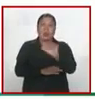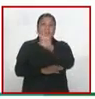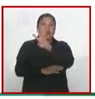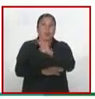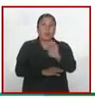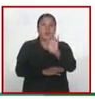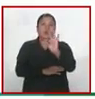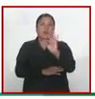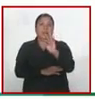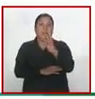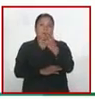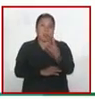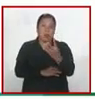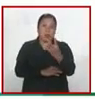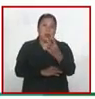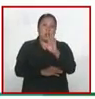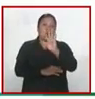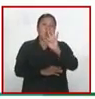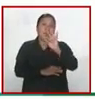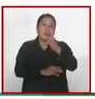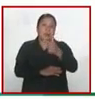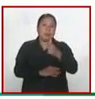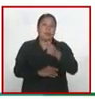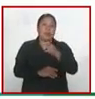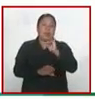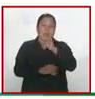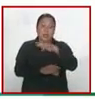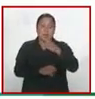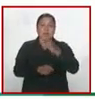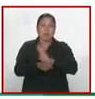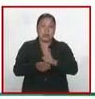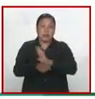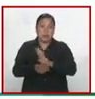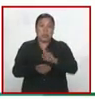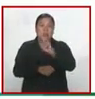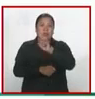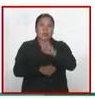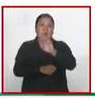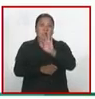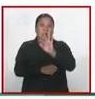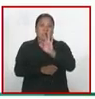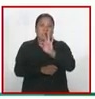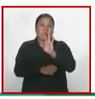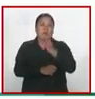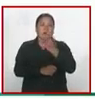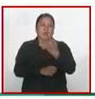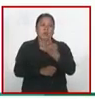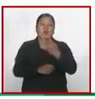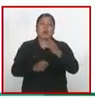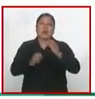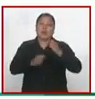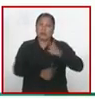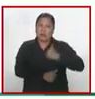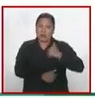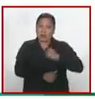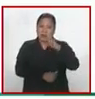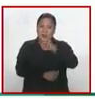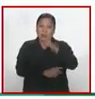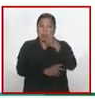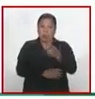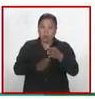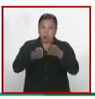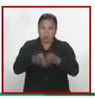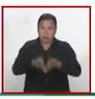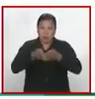447 del imms bienestar 194 casos confirmados de sedena 102 casos de